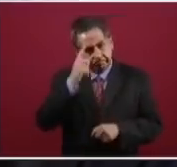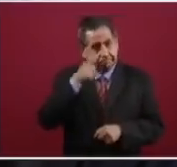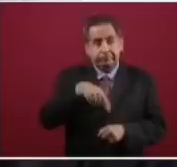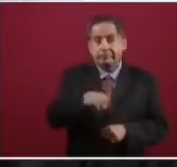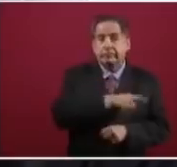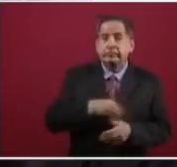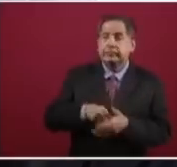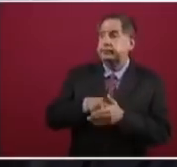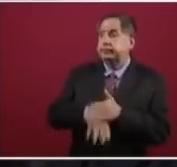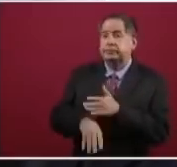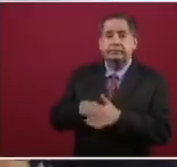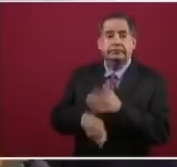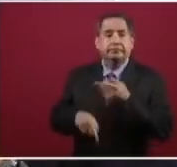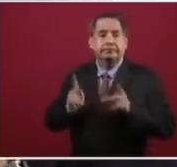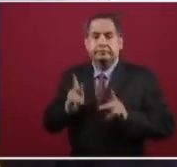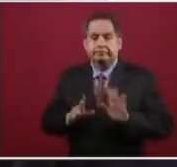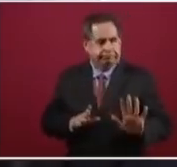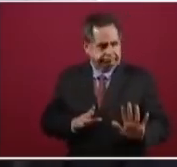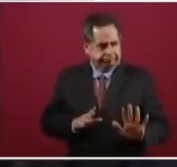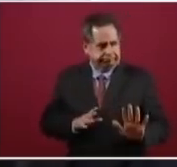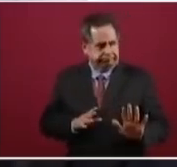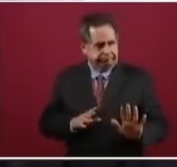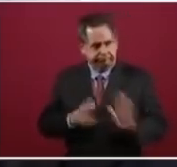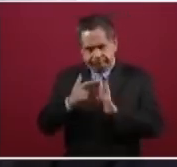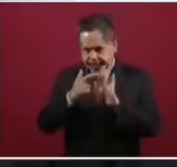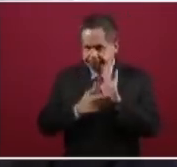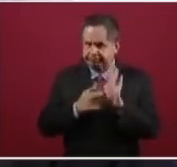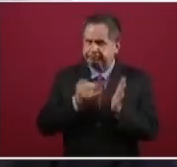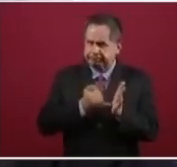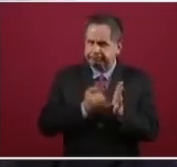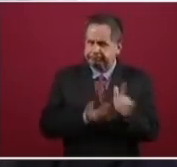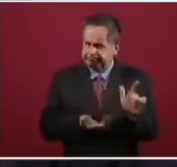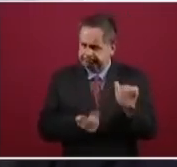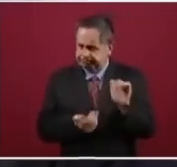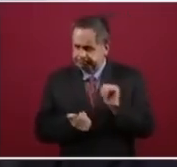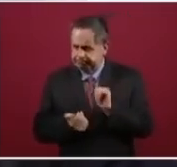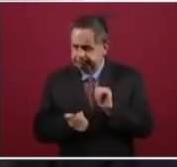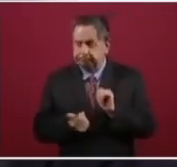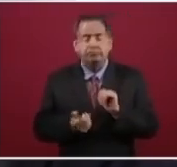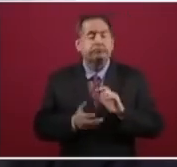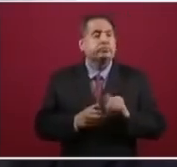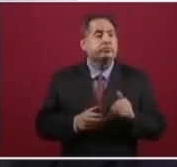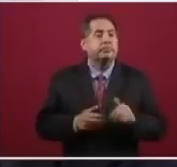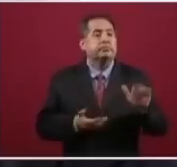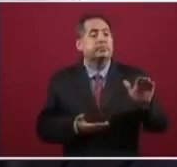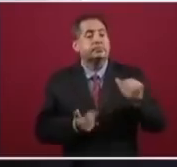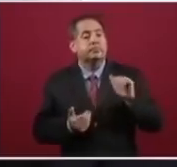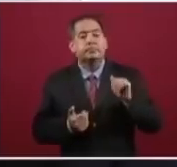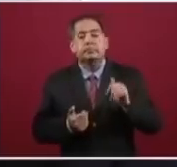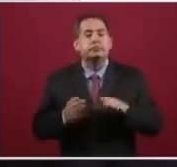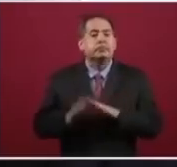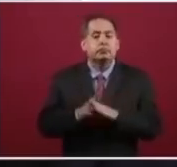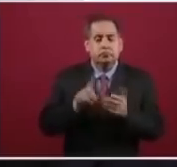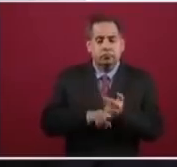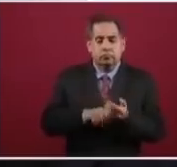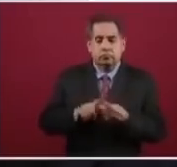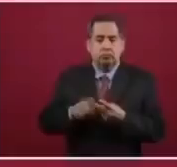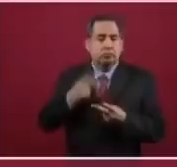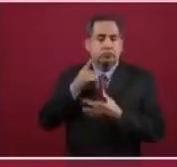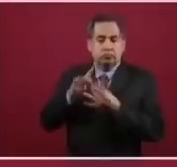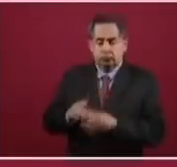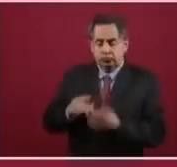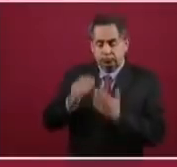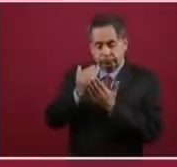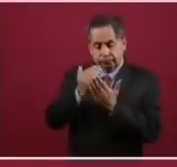ilusiones fiscales la recaudación total de un país es la combinación de dos cosas la política tributaria